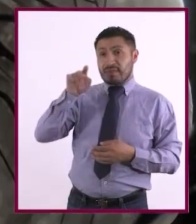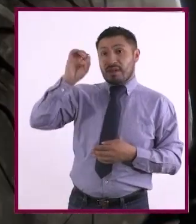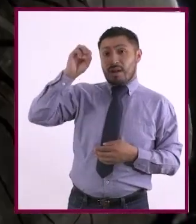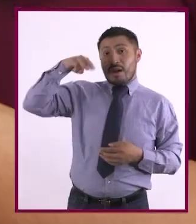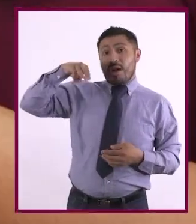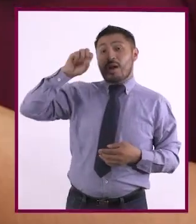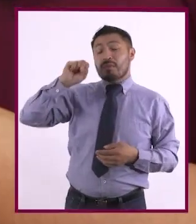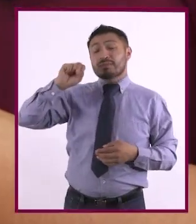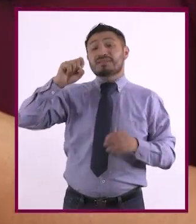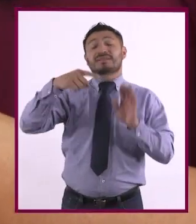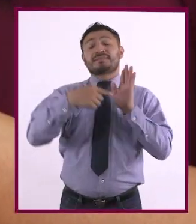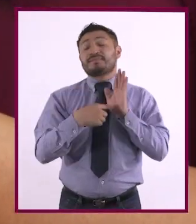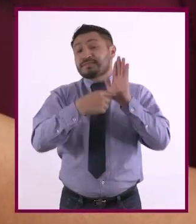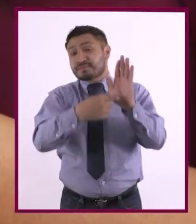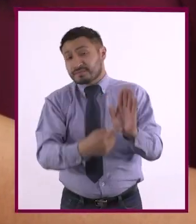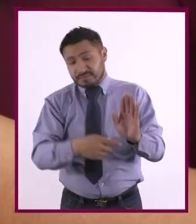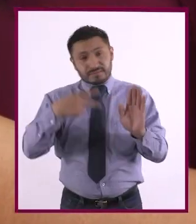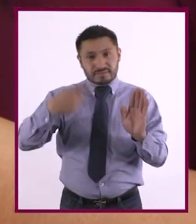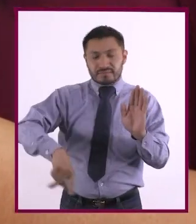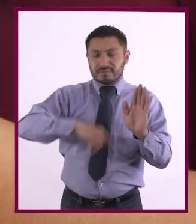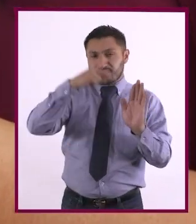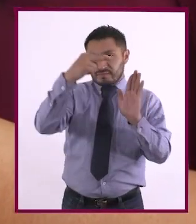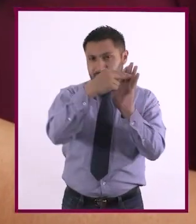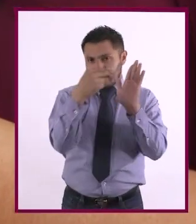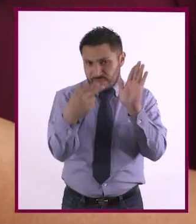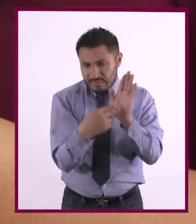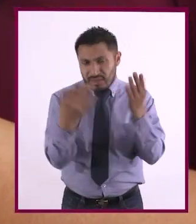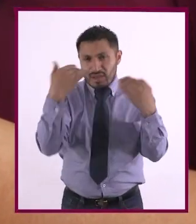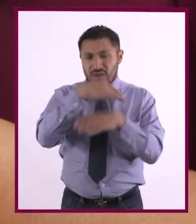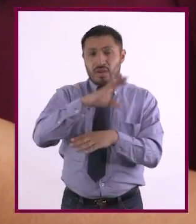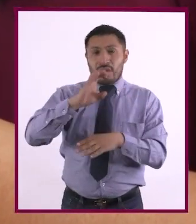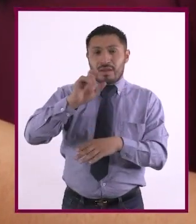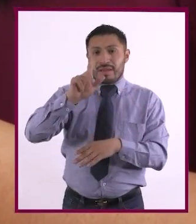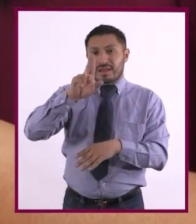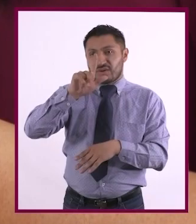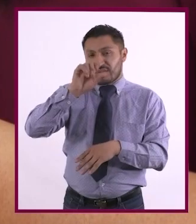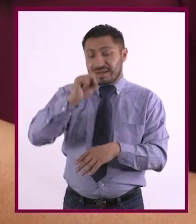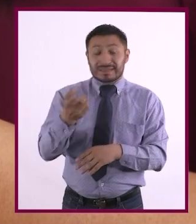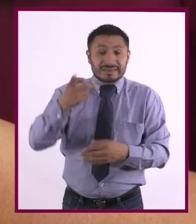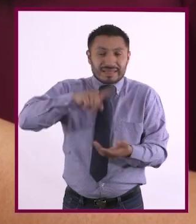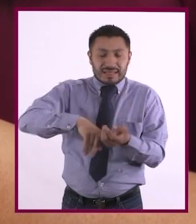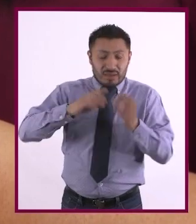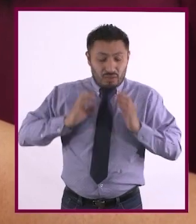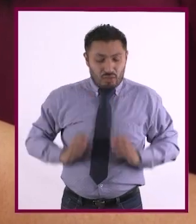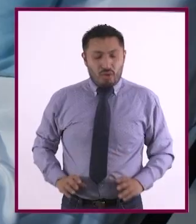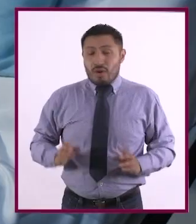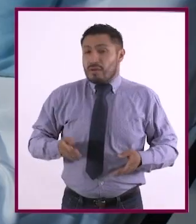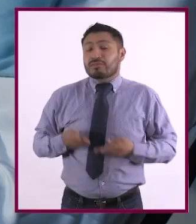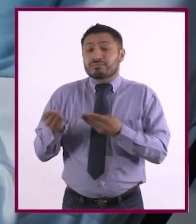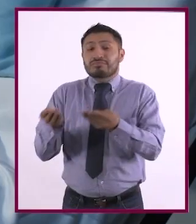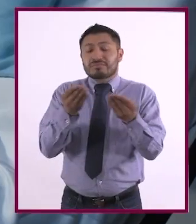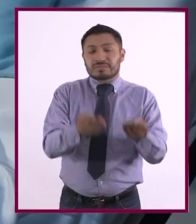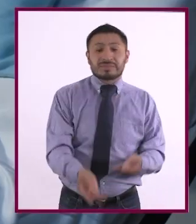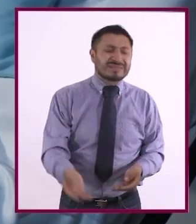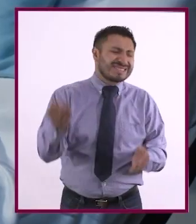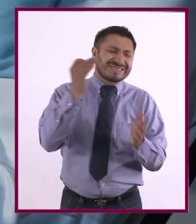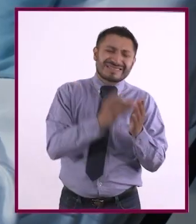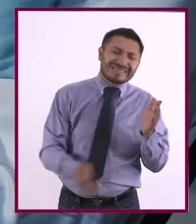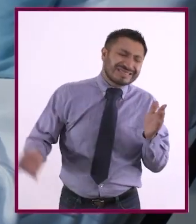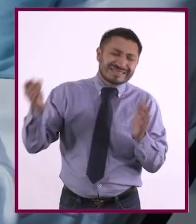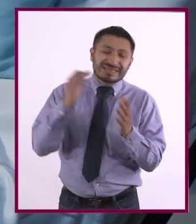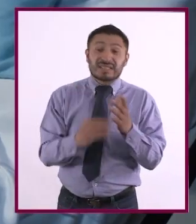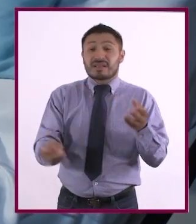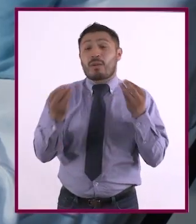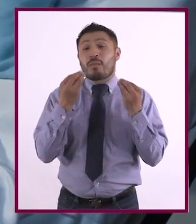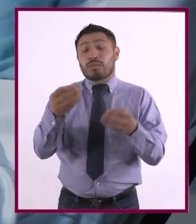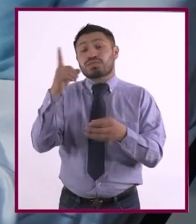Salud y sus principios rectores sobre trasplante de células, tejidos y órganos humanos, la escasez de órganos en el mundo no solo ha llevado